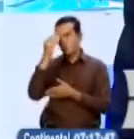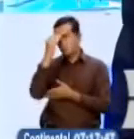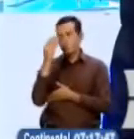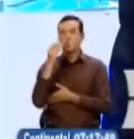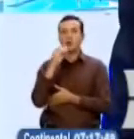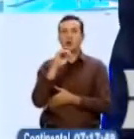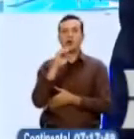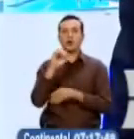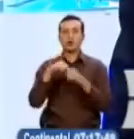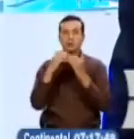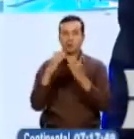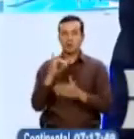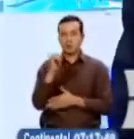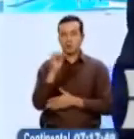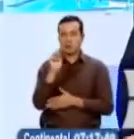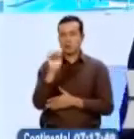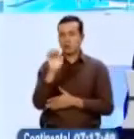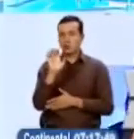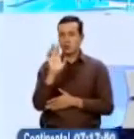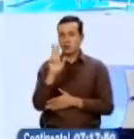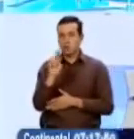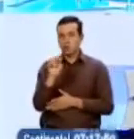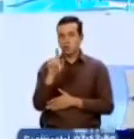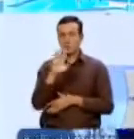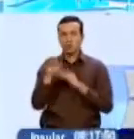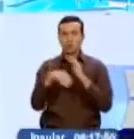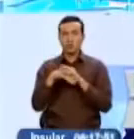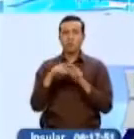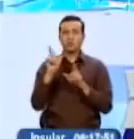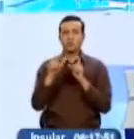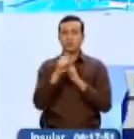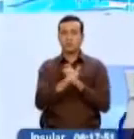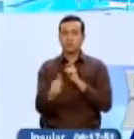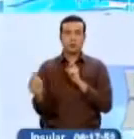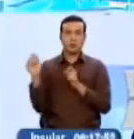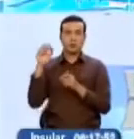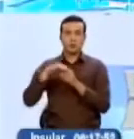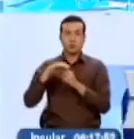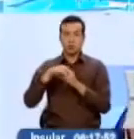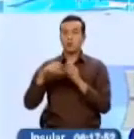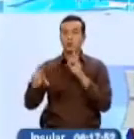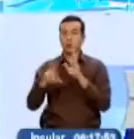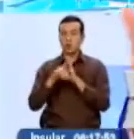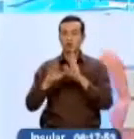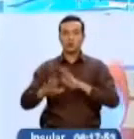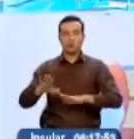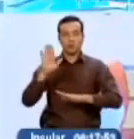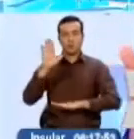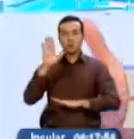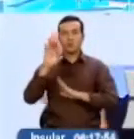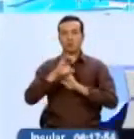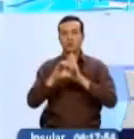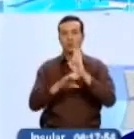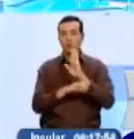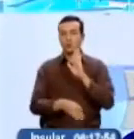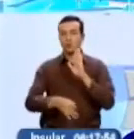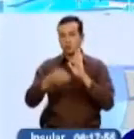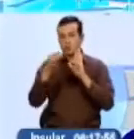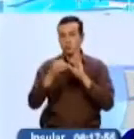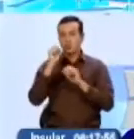asambleísta se me posee que fue la ponente y a todos aquellos que votaron para que esta ley que era un compromiso de la constitución de